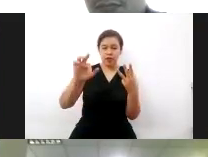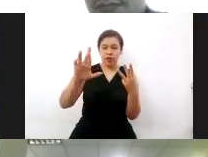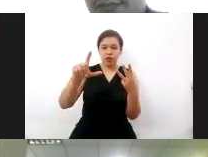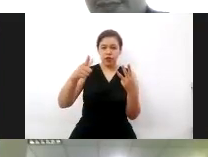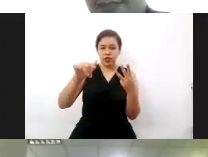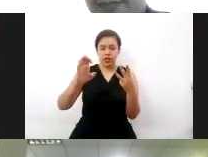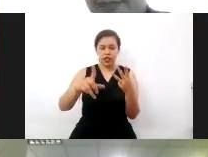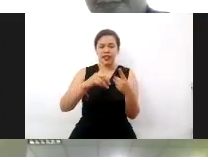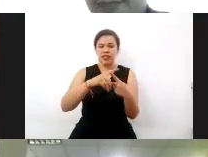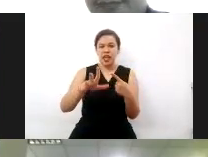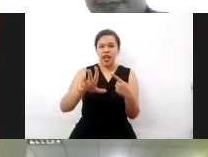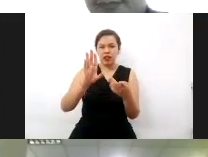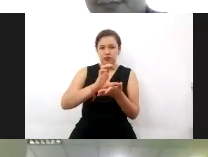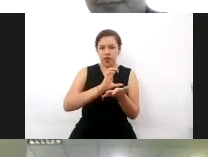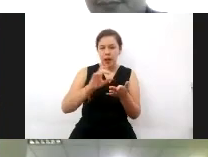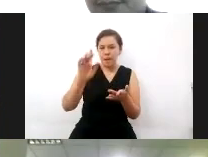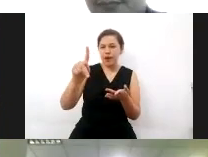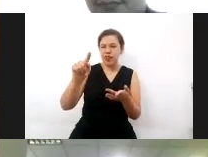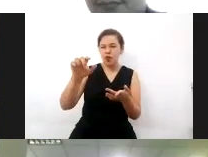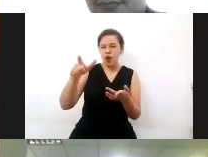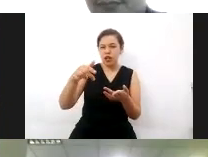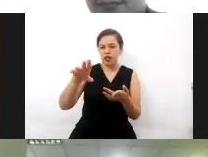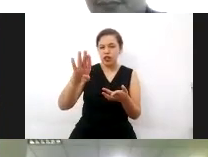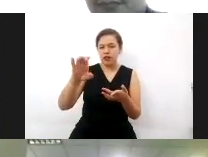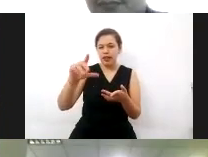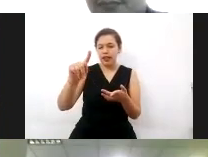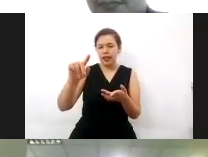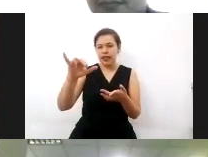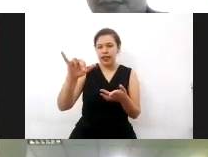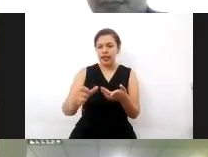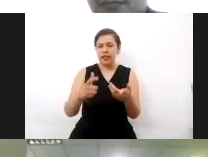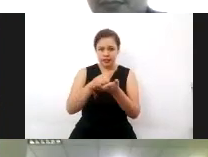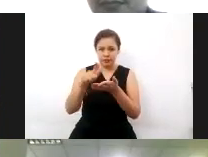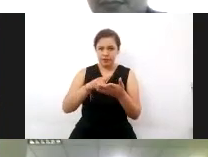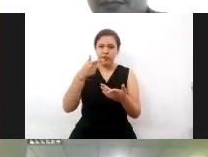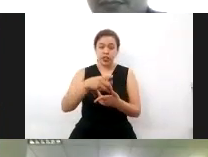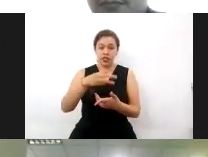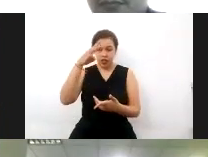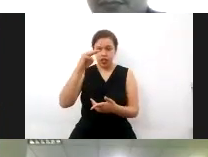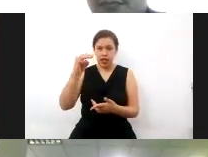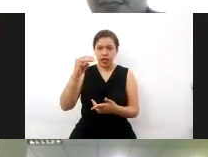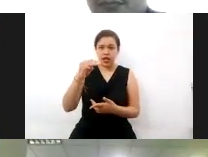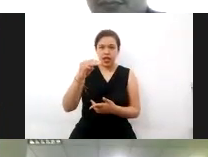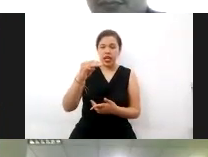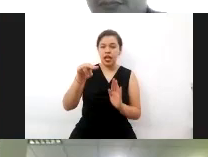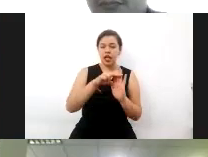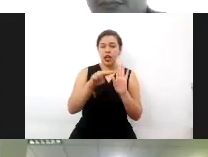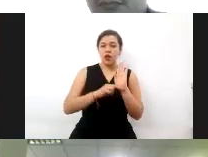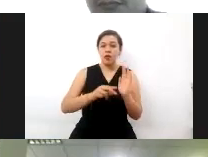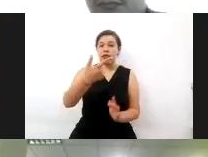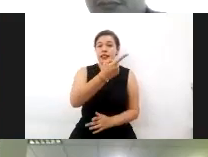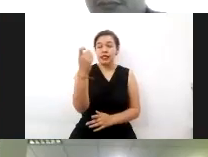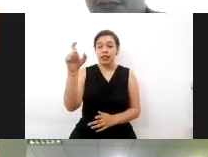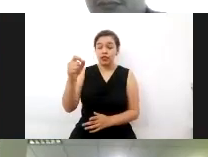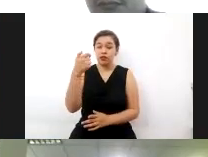de bacterias y patógenos, y eso nos lo marca la norma oficial mexicana 127, que habla acerca de agua para uso